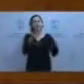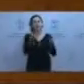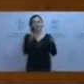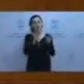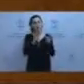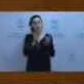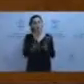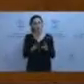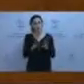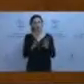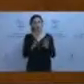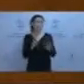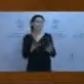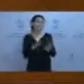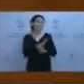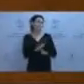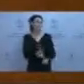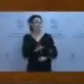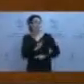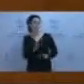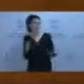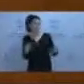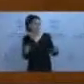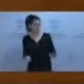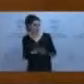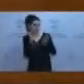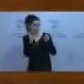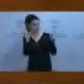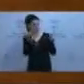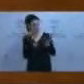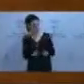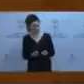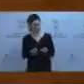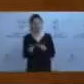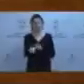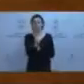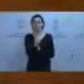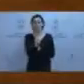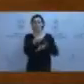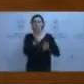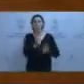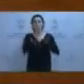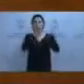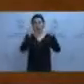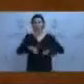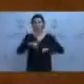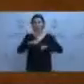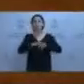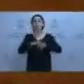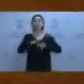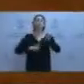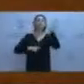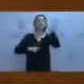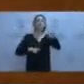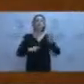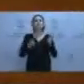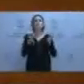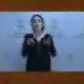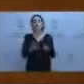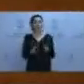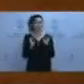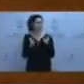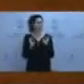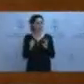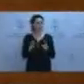es que usted no me contesta. No sabía, señor consejero, que usted valora un acuerdo de esta enjundia al peso, porque lo valoró al